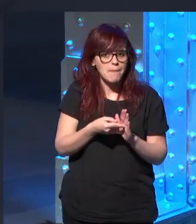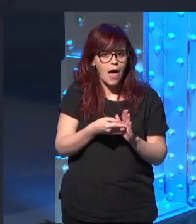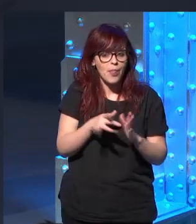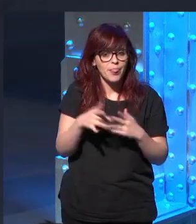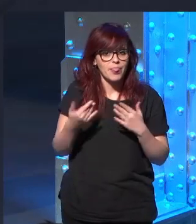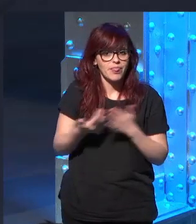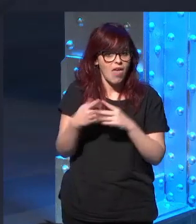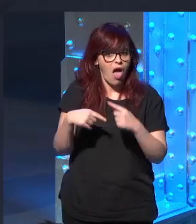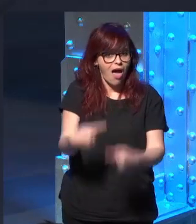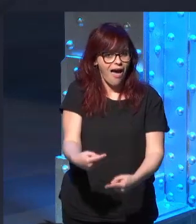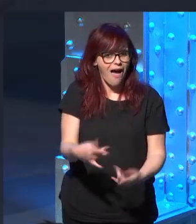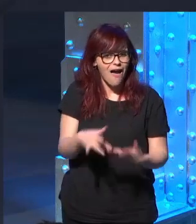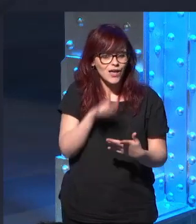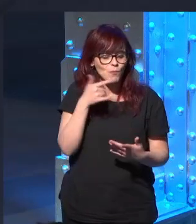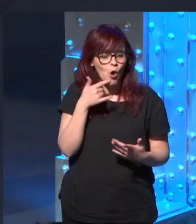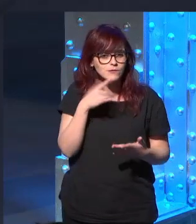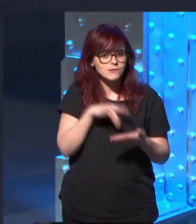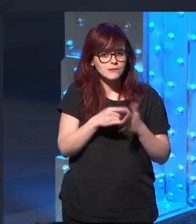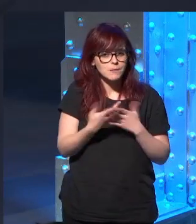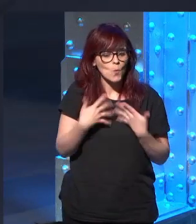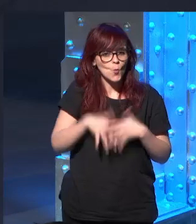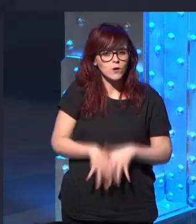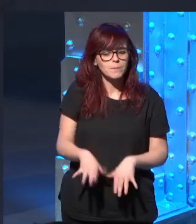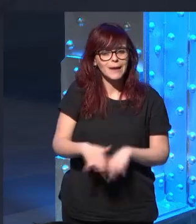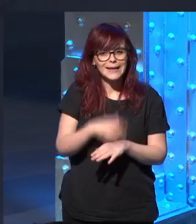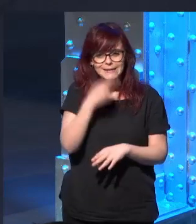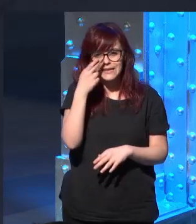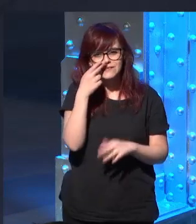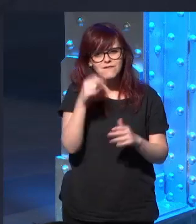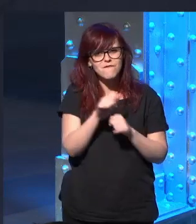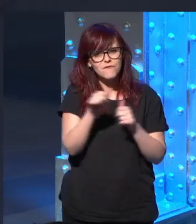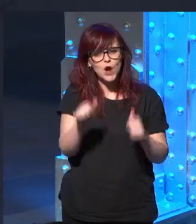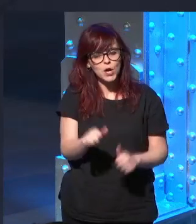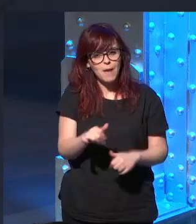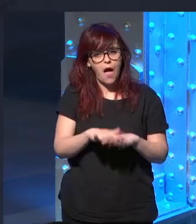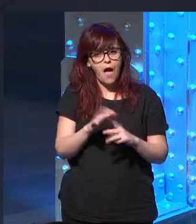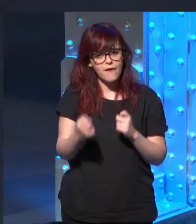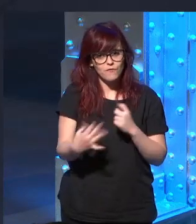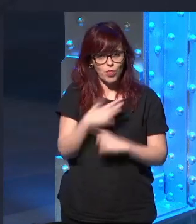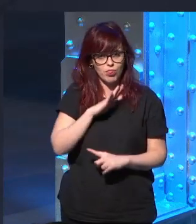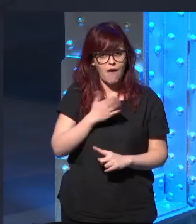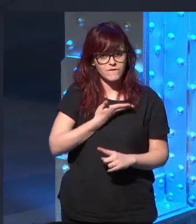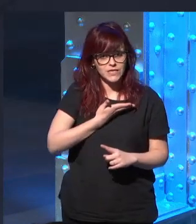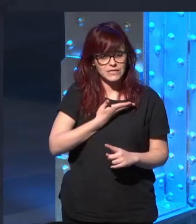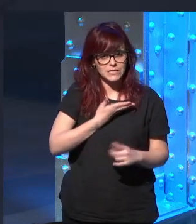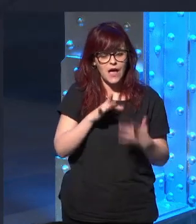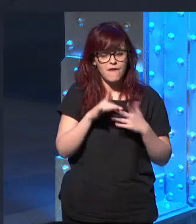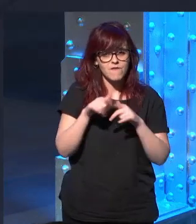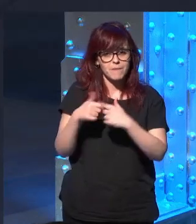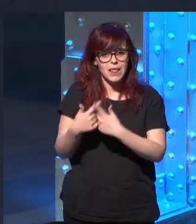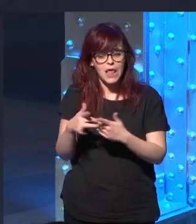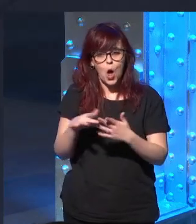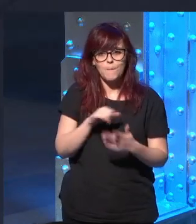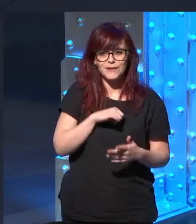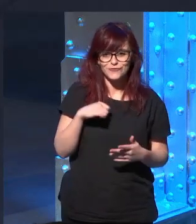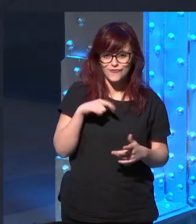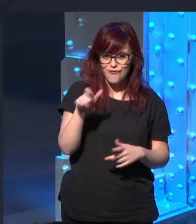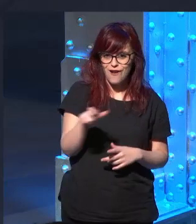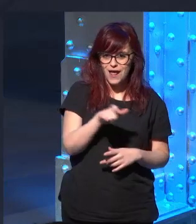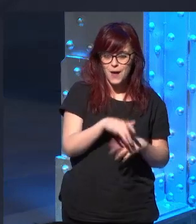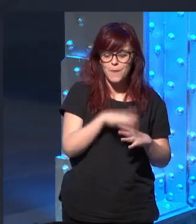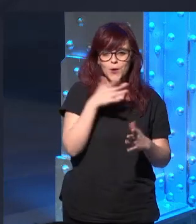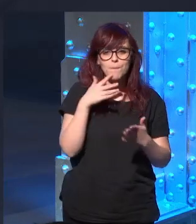día a día y que me interesaba ver de qué manera nos afecta personalmente y familiarmente cuando